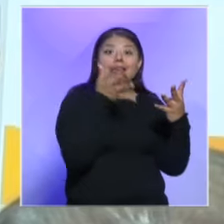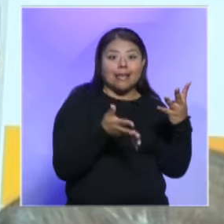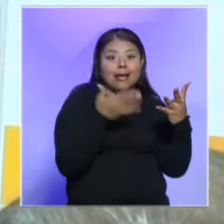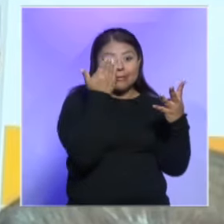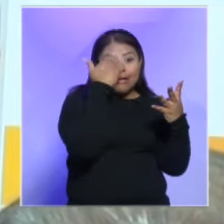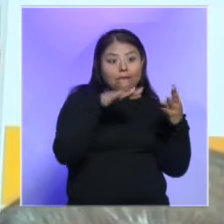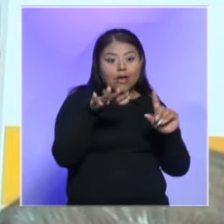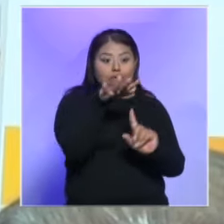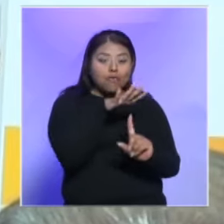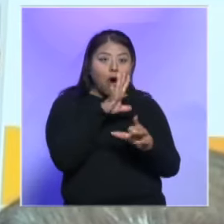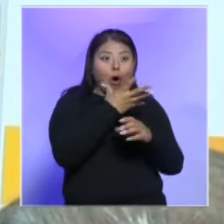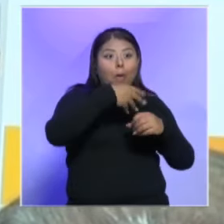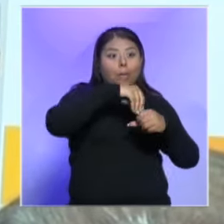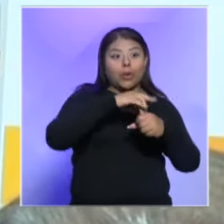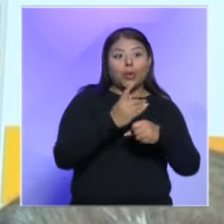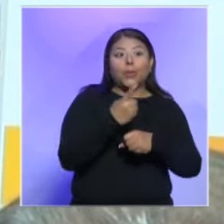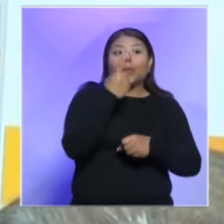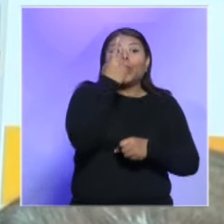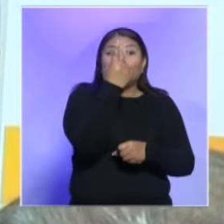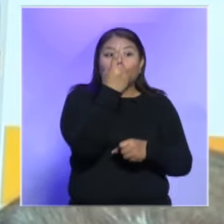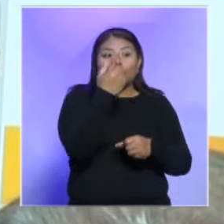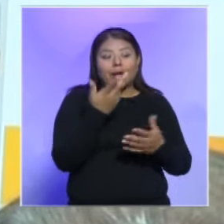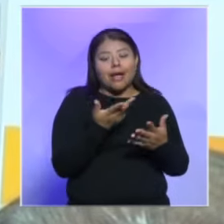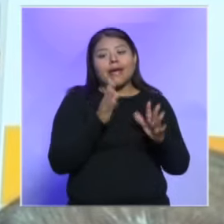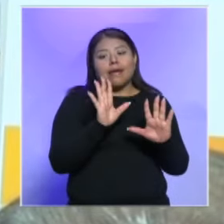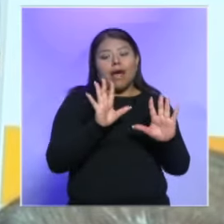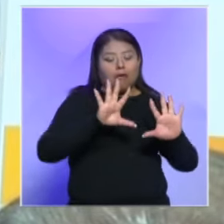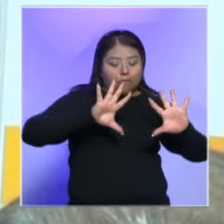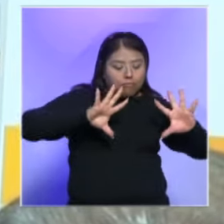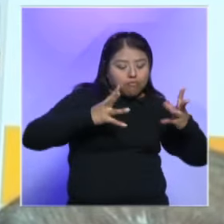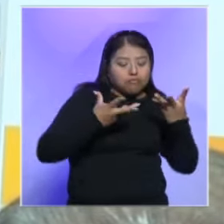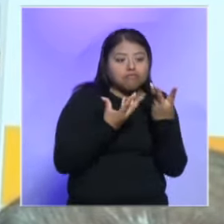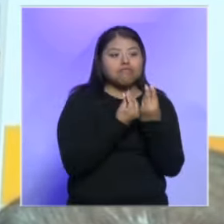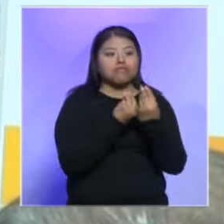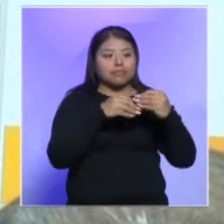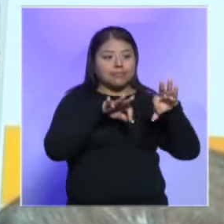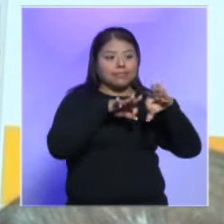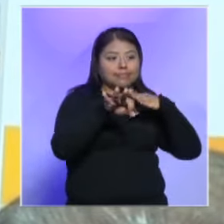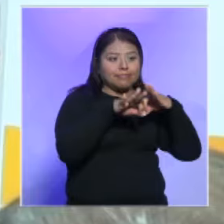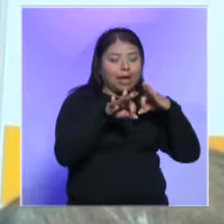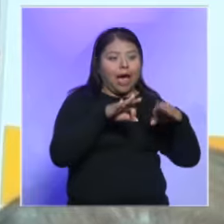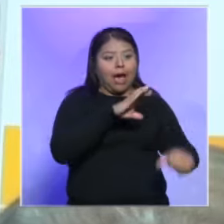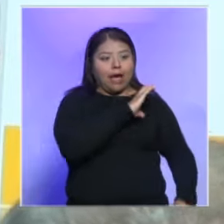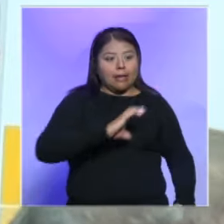se incorpora ya toda la regulación de candidaturas independientes. Y